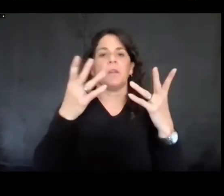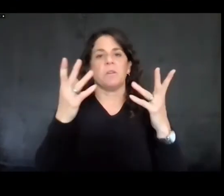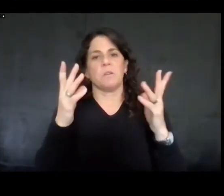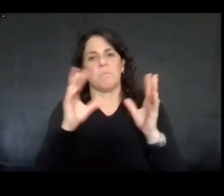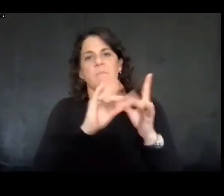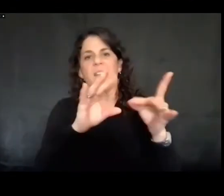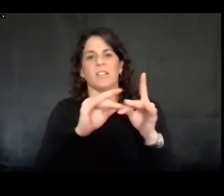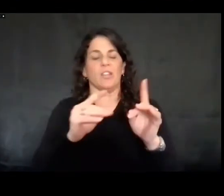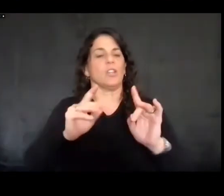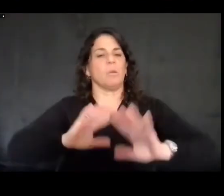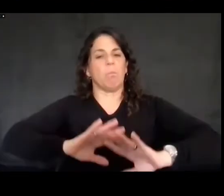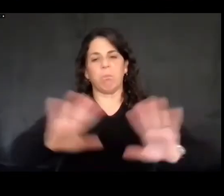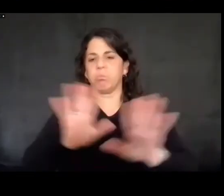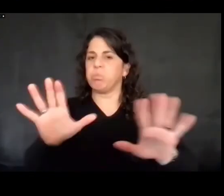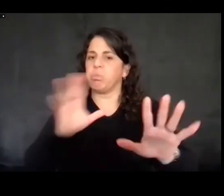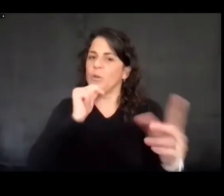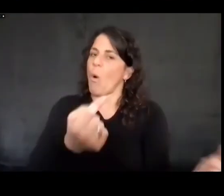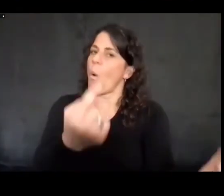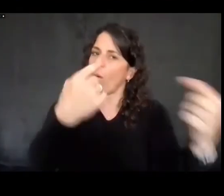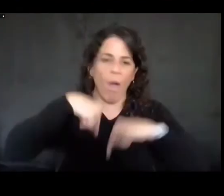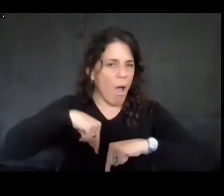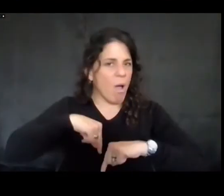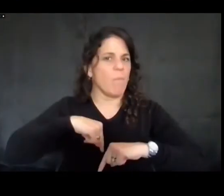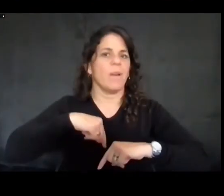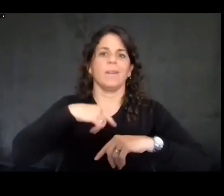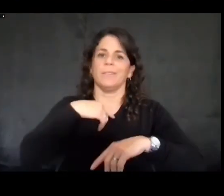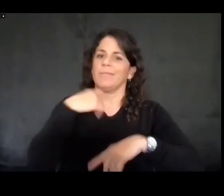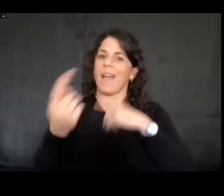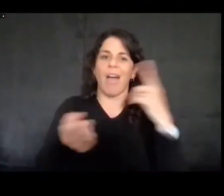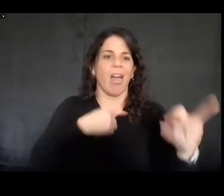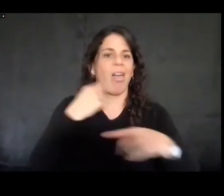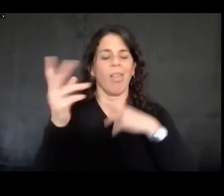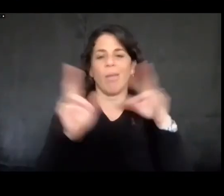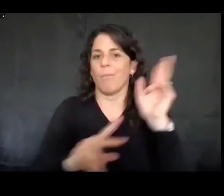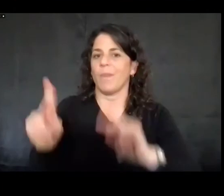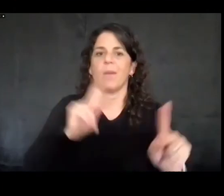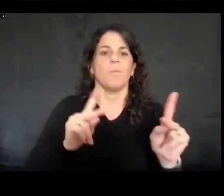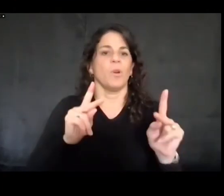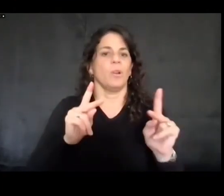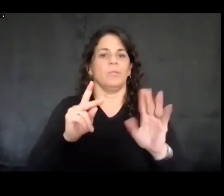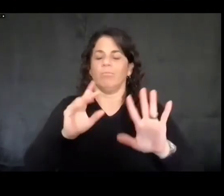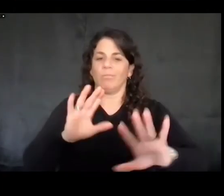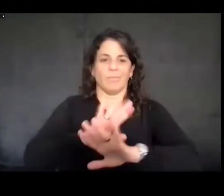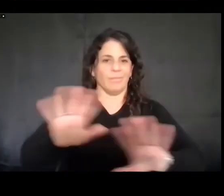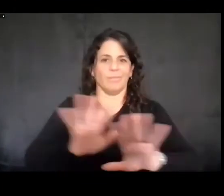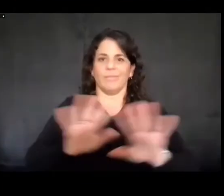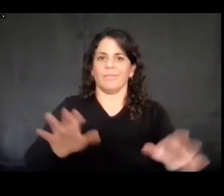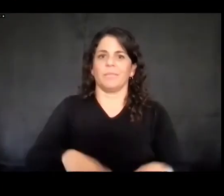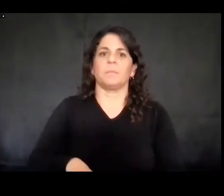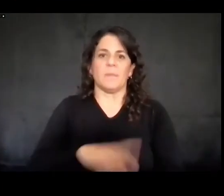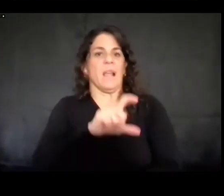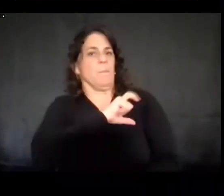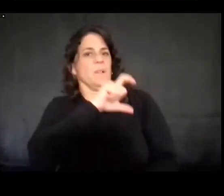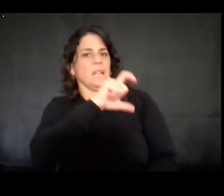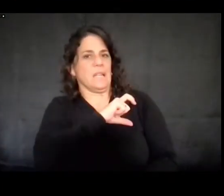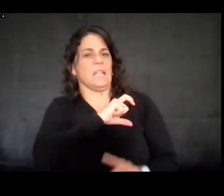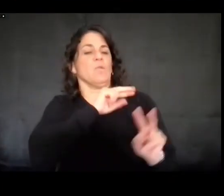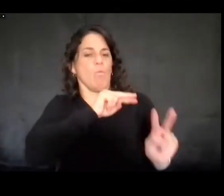los turistas y ponen en su lugar la actividad de aplicación de la ley también